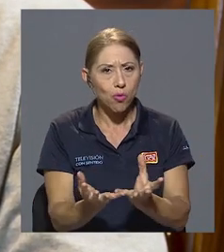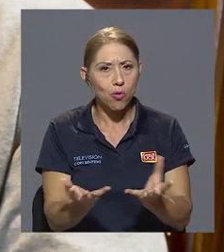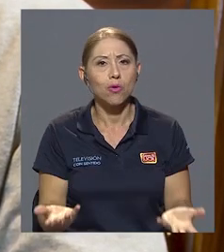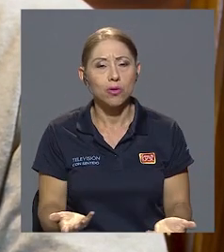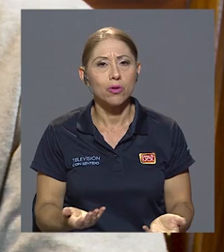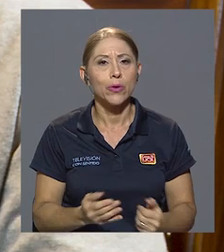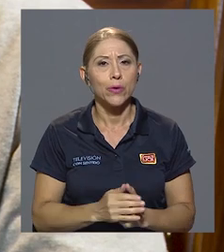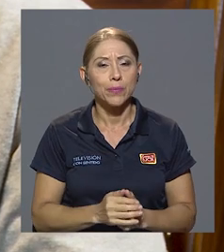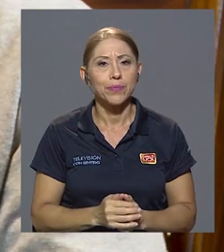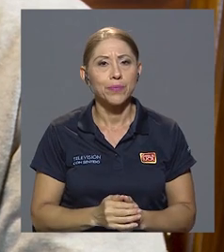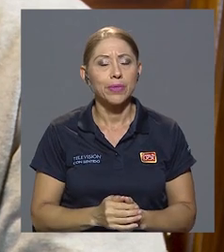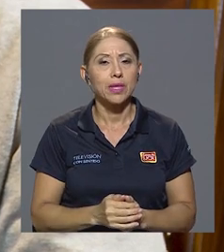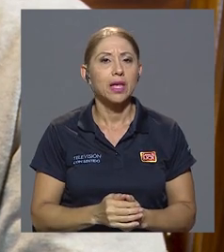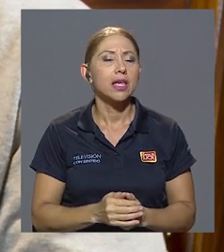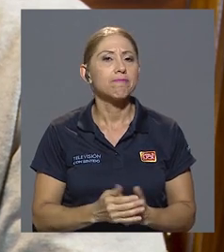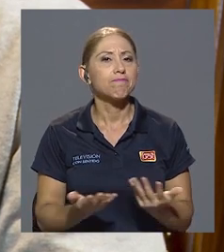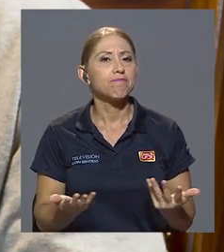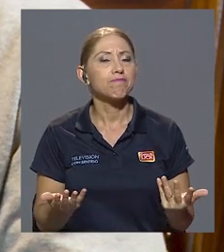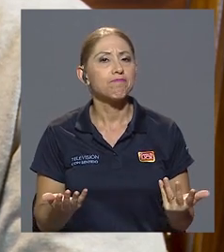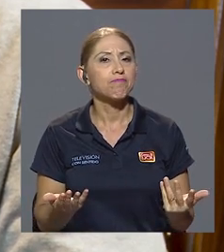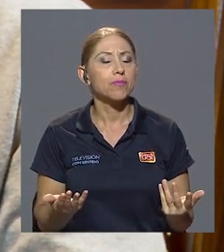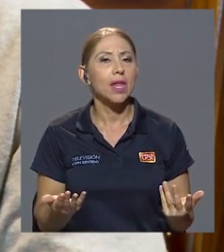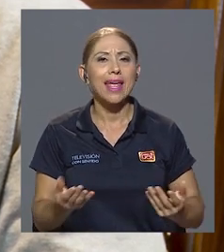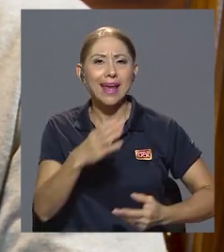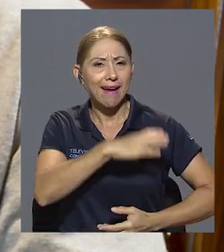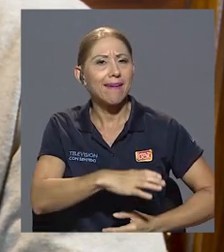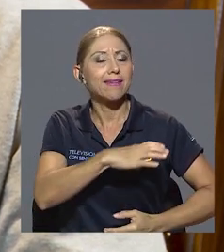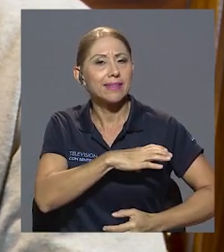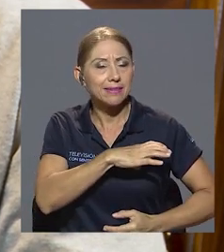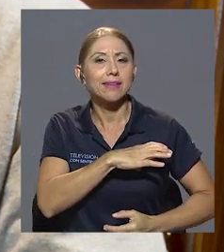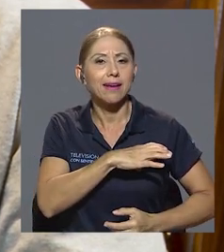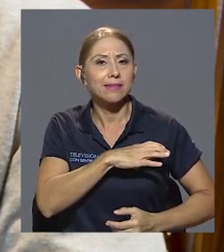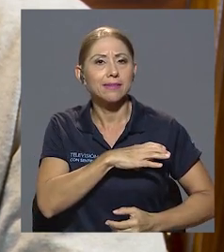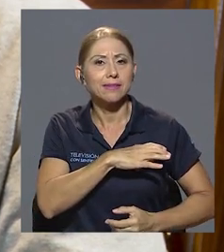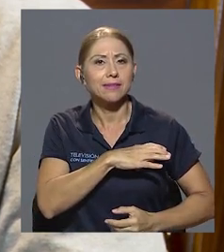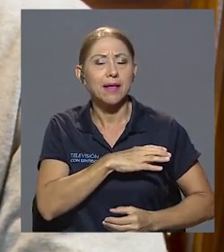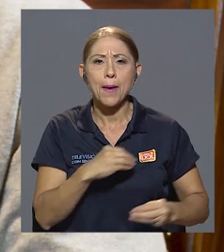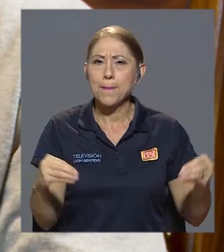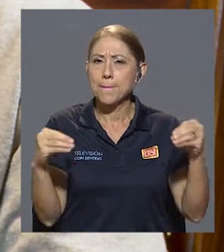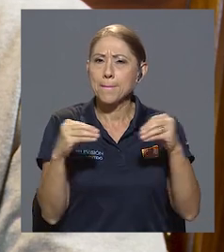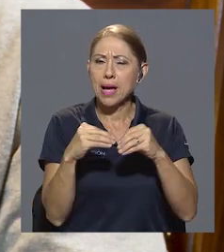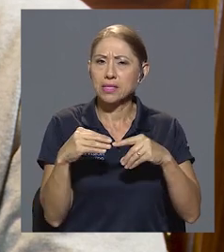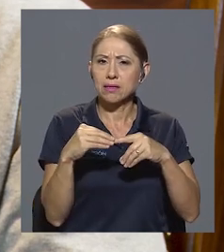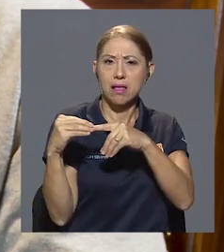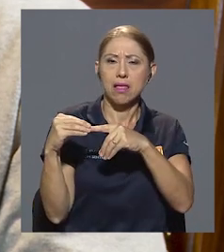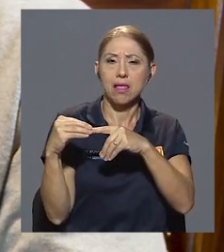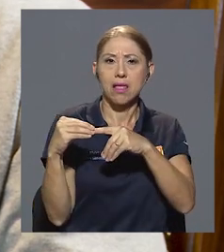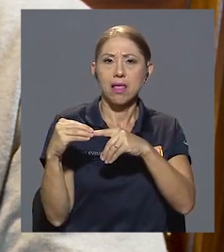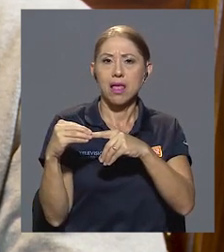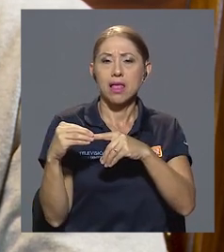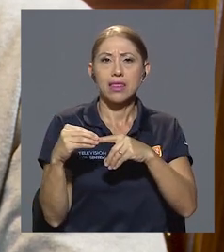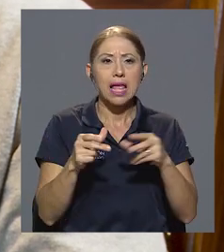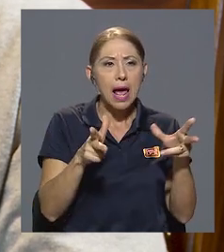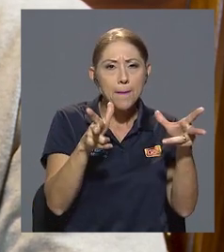mundo cuáles son las características digamos más sobresalientes